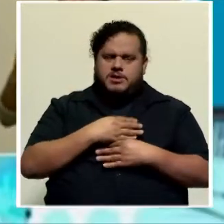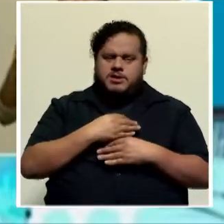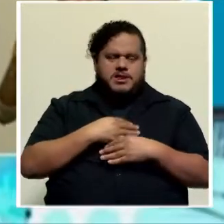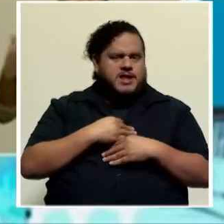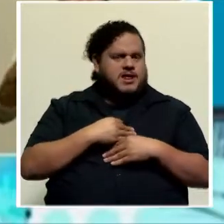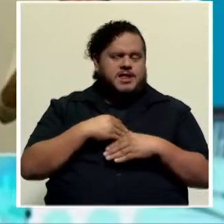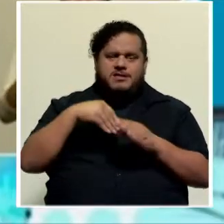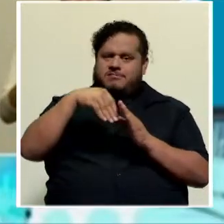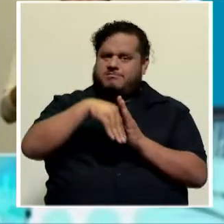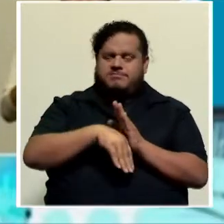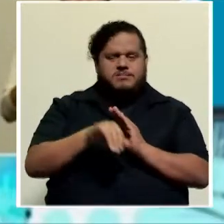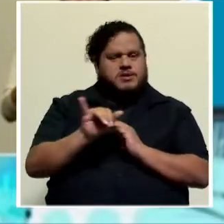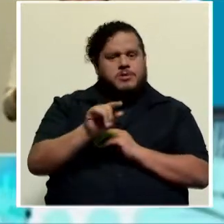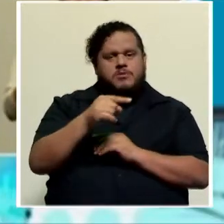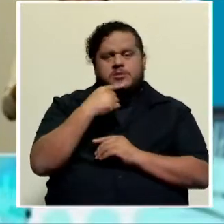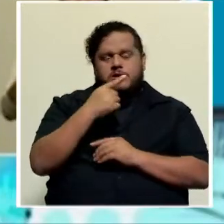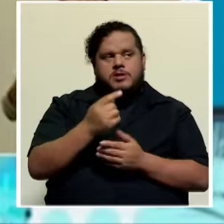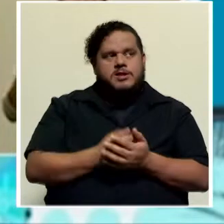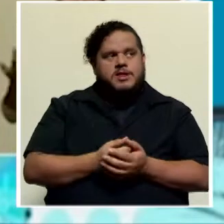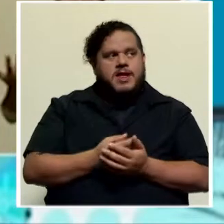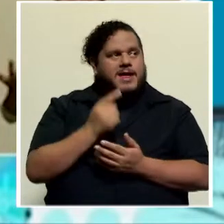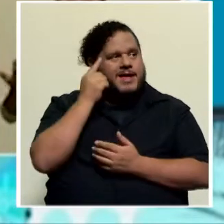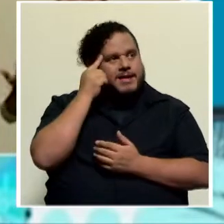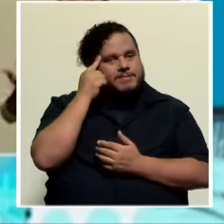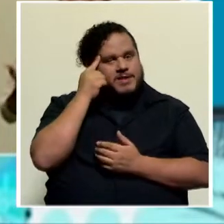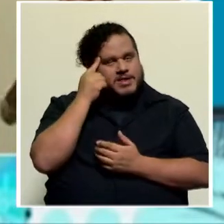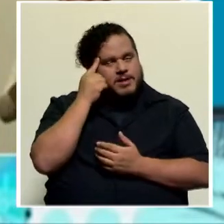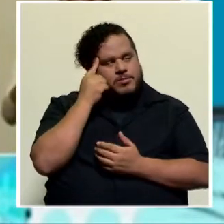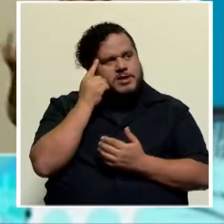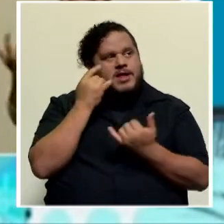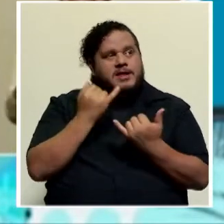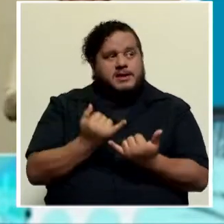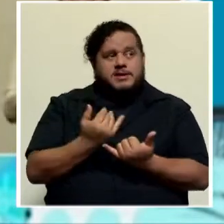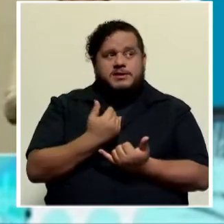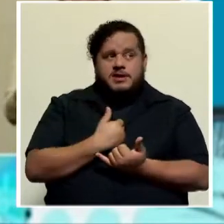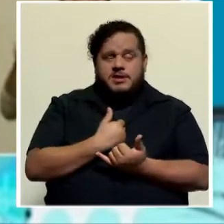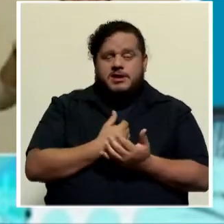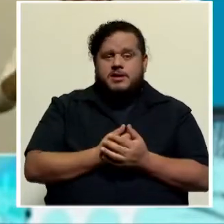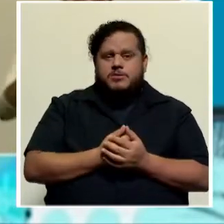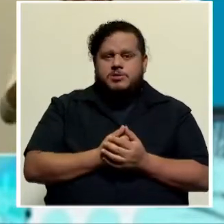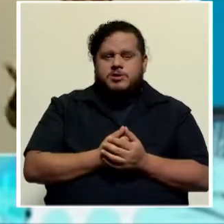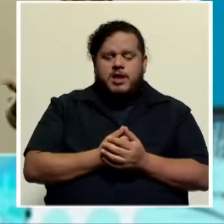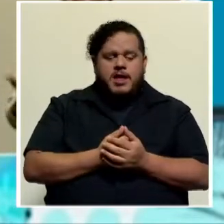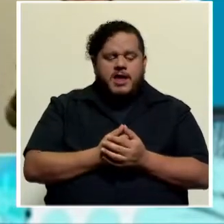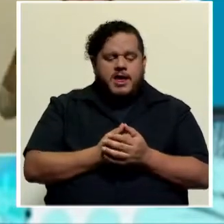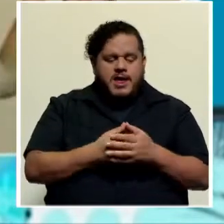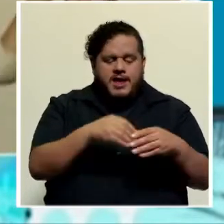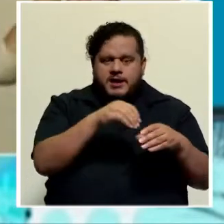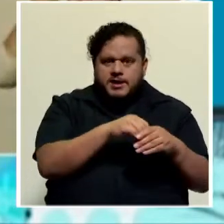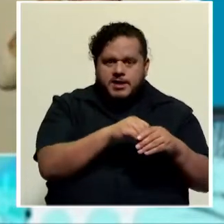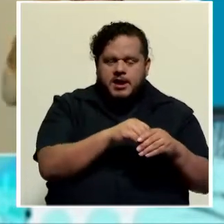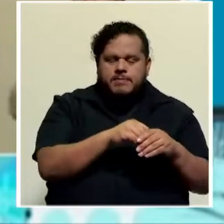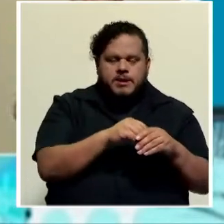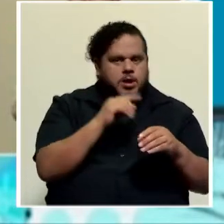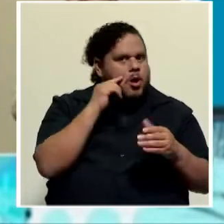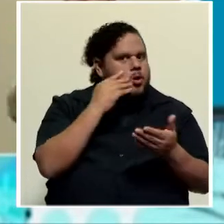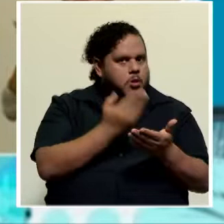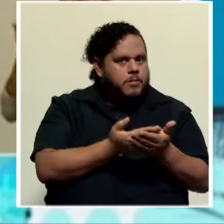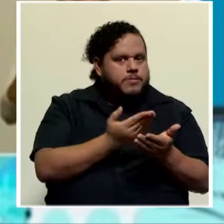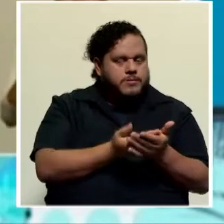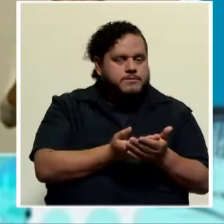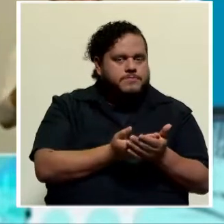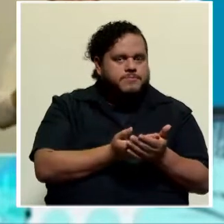lo dijo, don Ernesto, porque pensemos que ya tenemos reservas comprobadas,